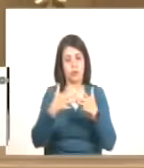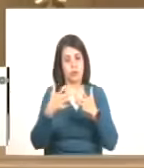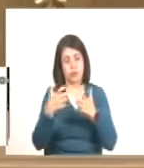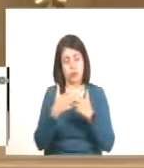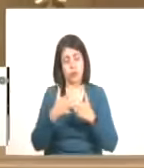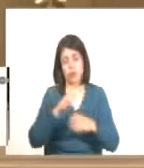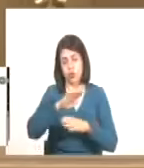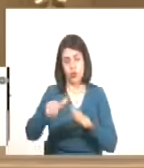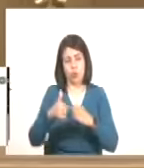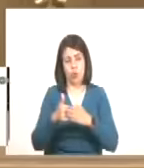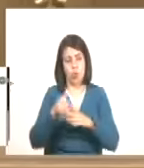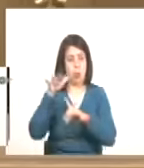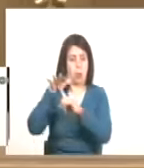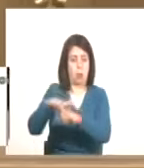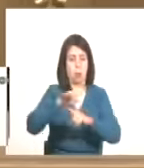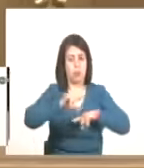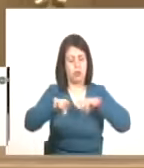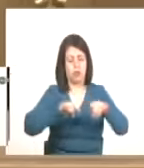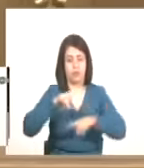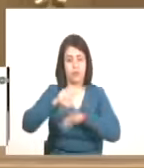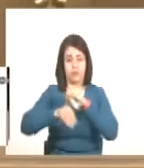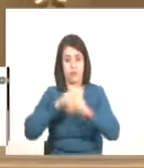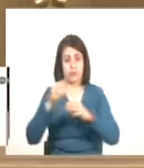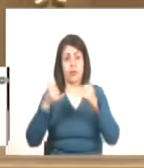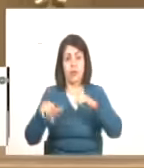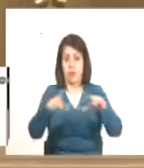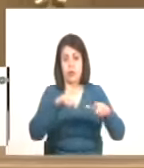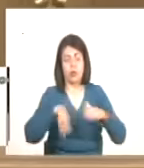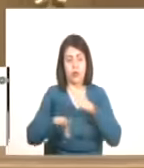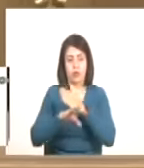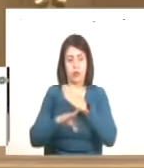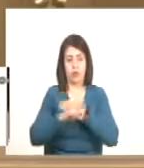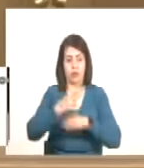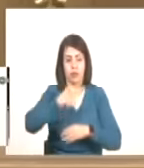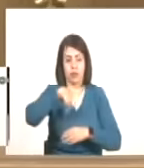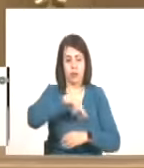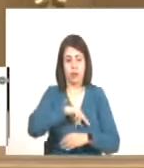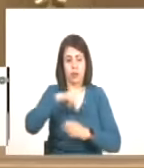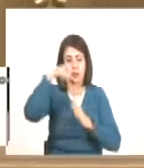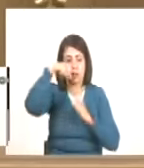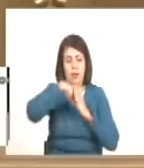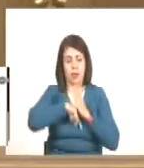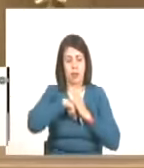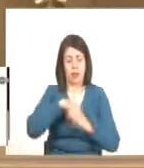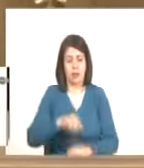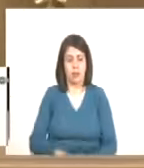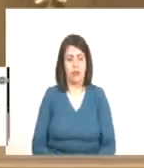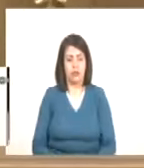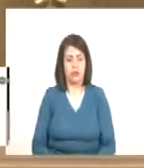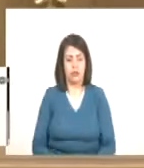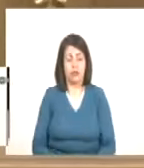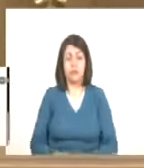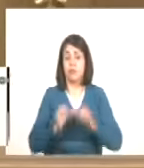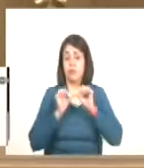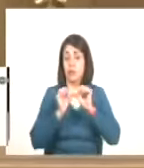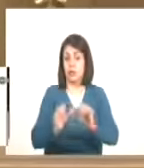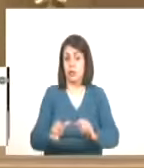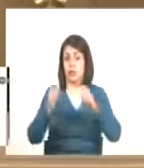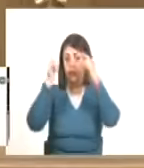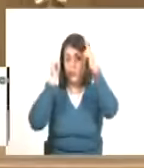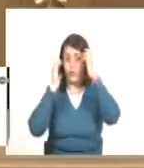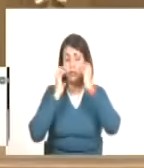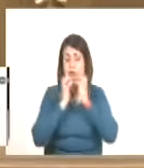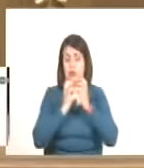todo vestigio de burocratismo que se encuentra alojado todavía en nuestra ADN. Mantener el Che